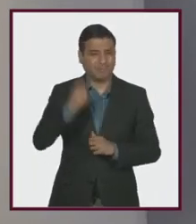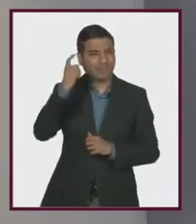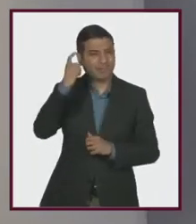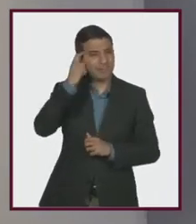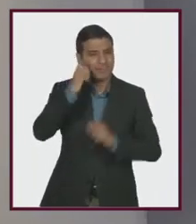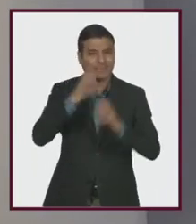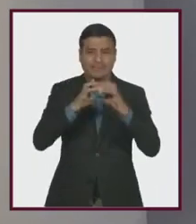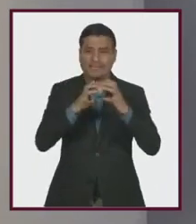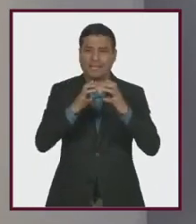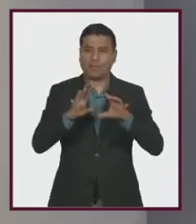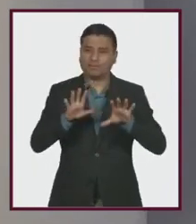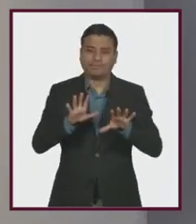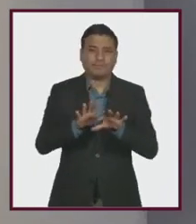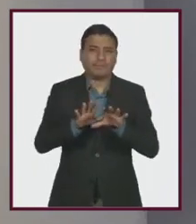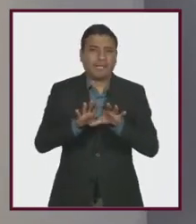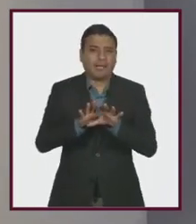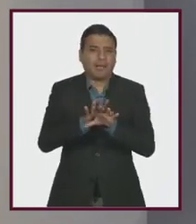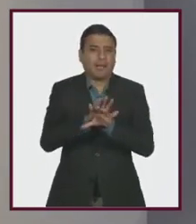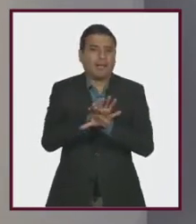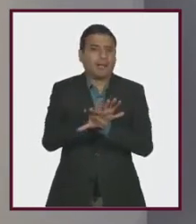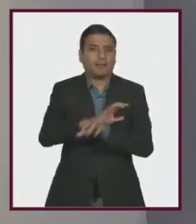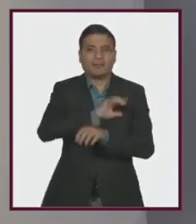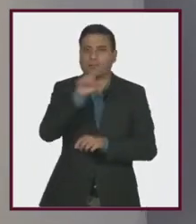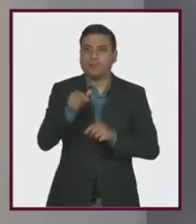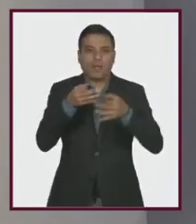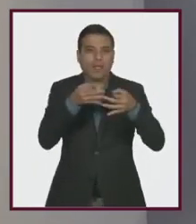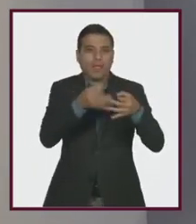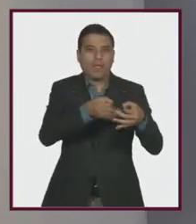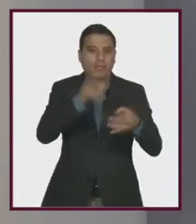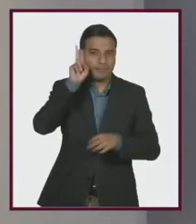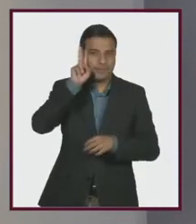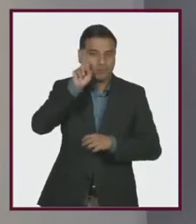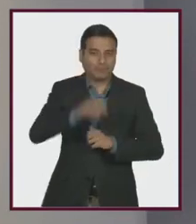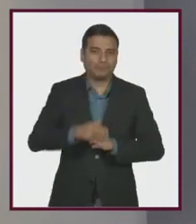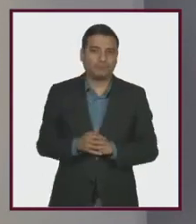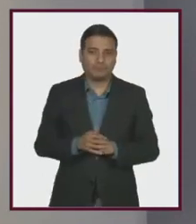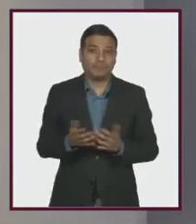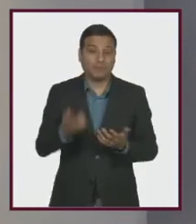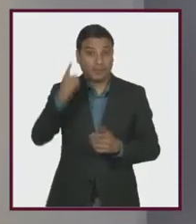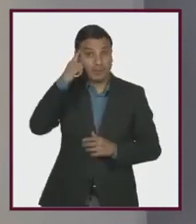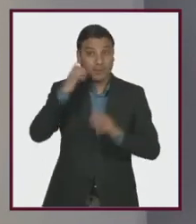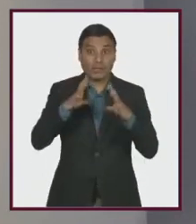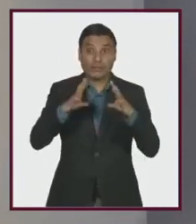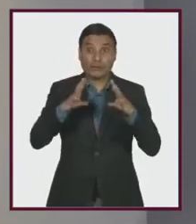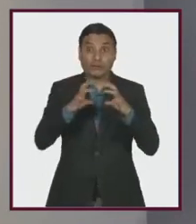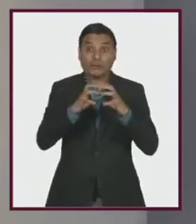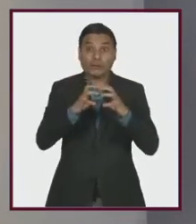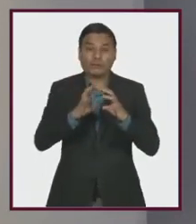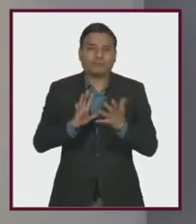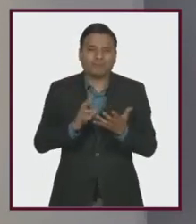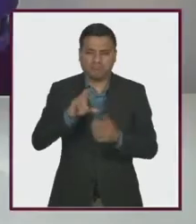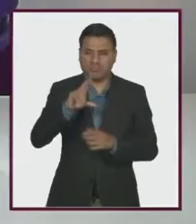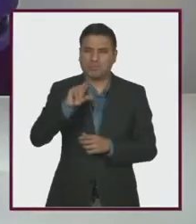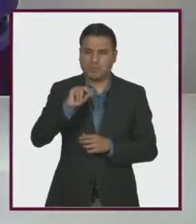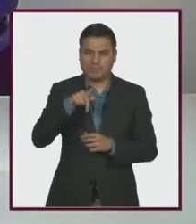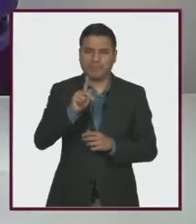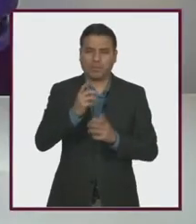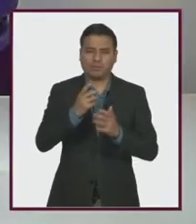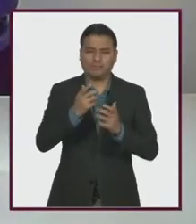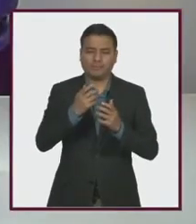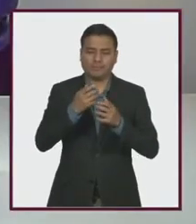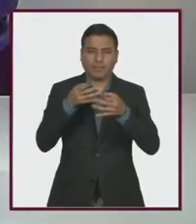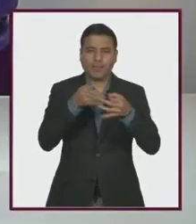para tener una dependencia y la necesidad de la sustancia, más allá de que frene el desarrollo como tal. Aquí está el